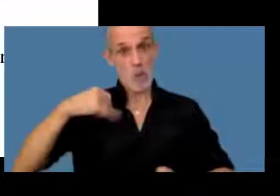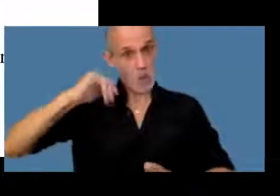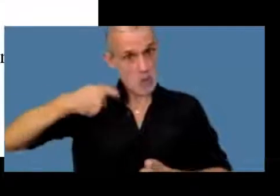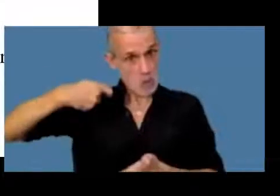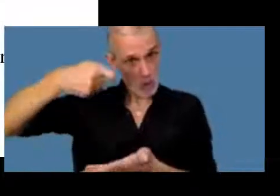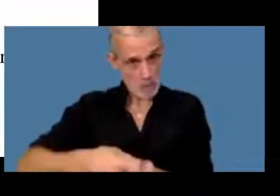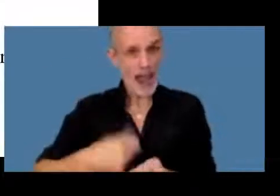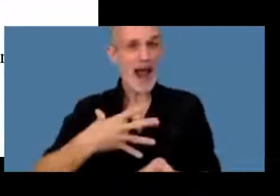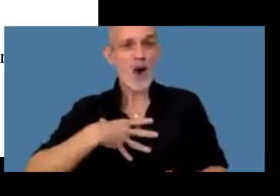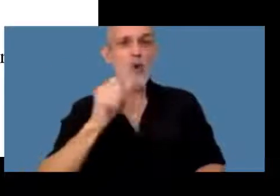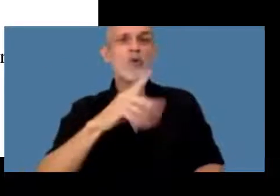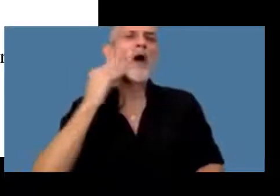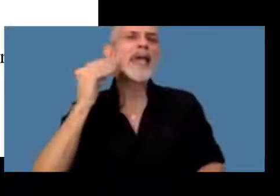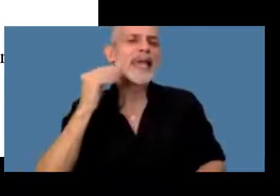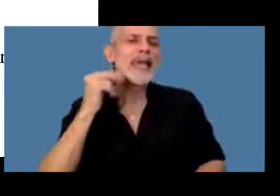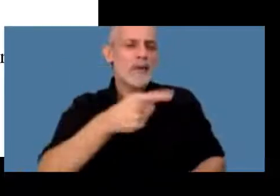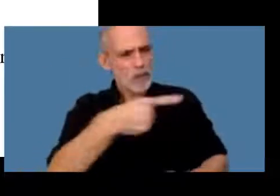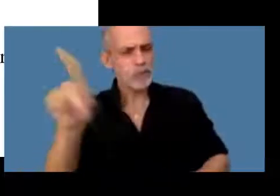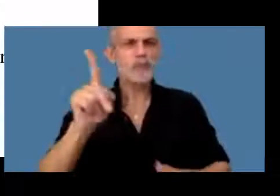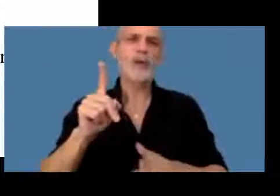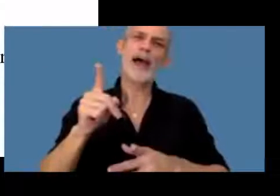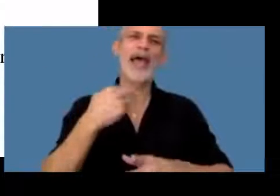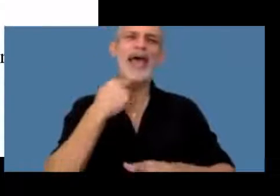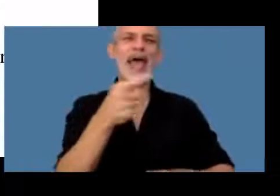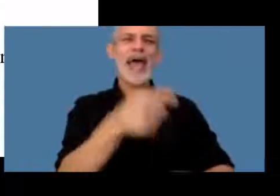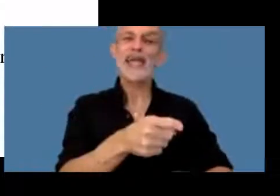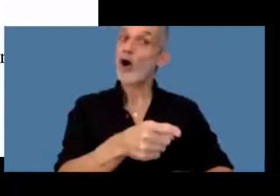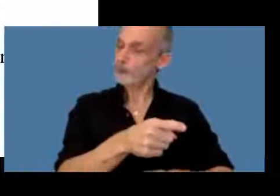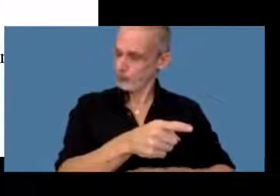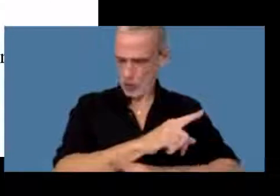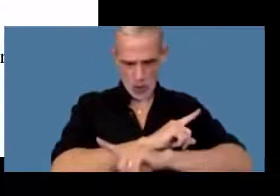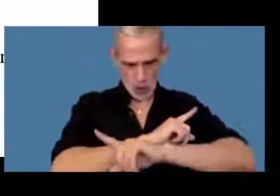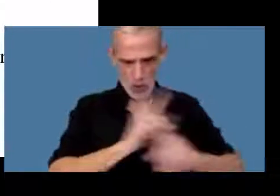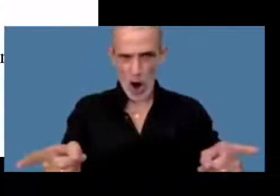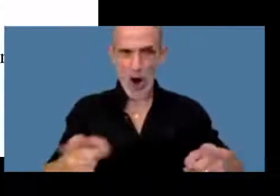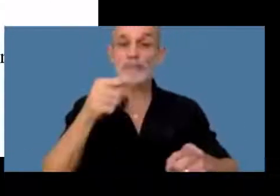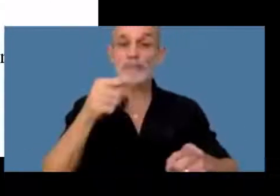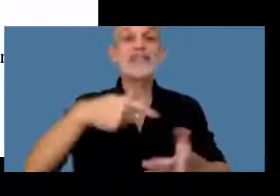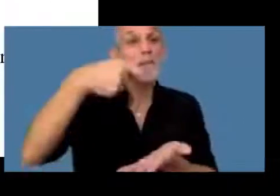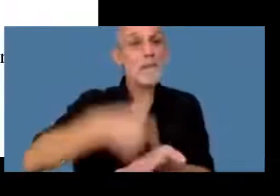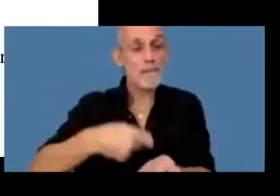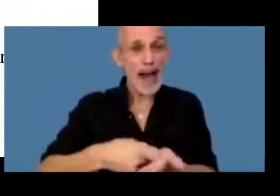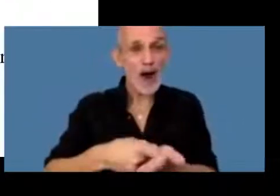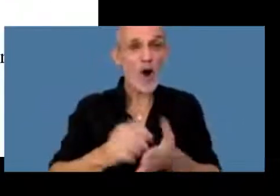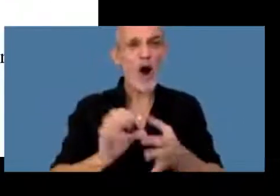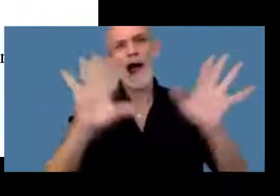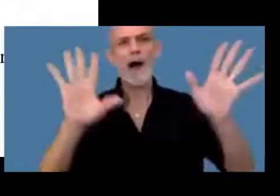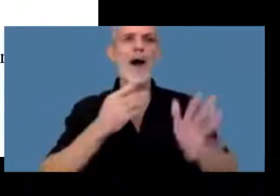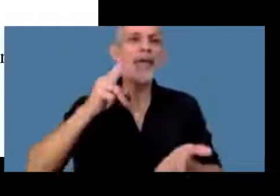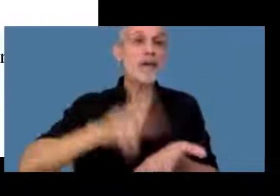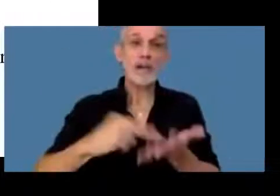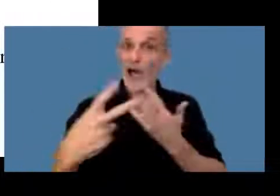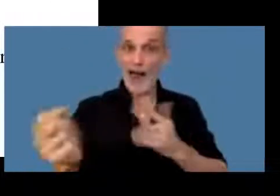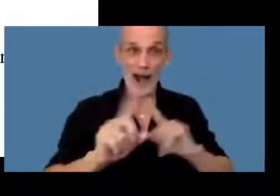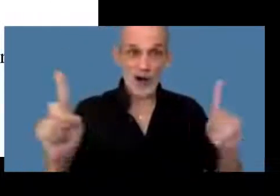curso de inglés para que rinda el FIRST el hijo, no es un pago liberado del impuesto a las